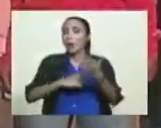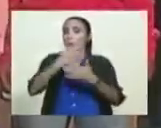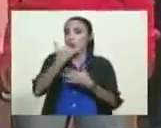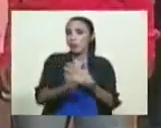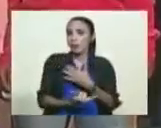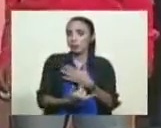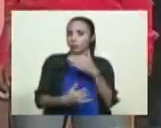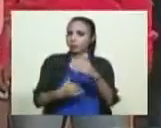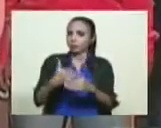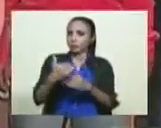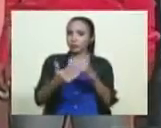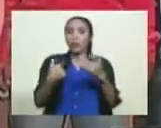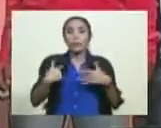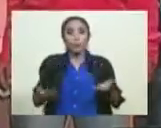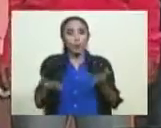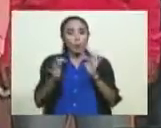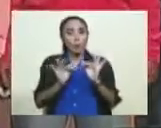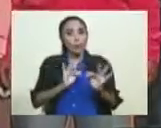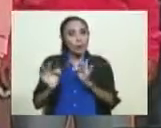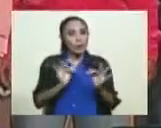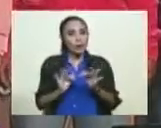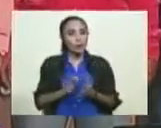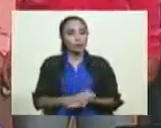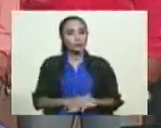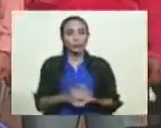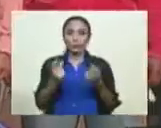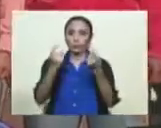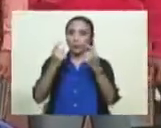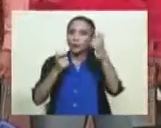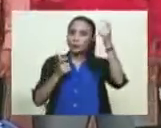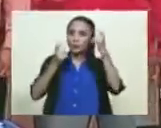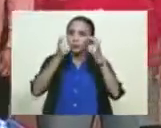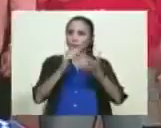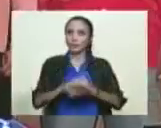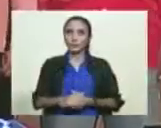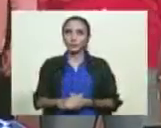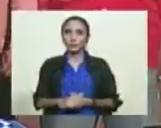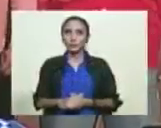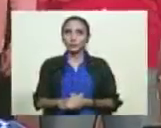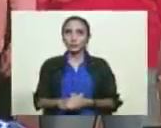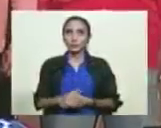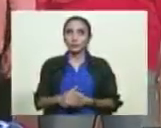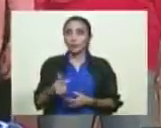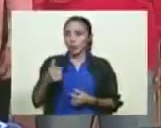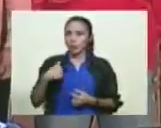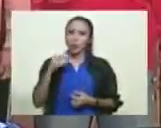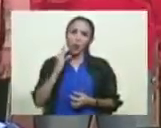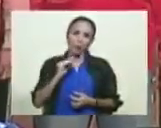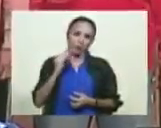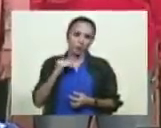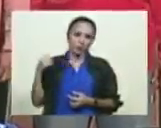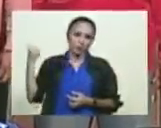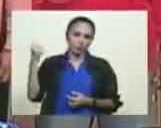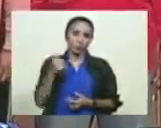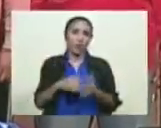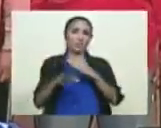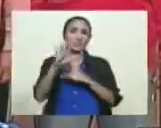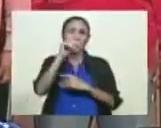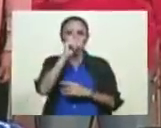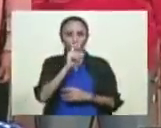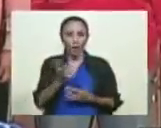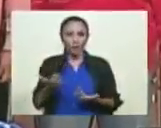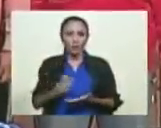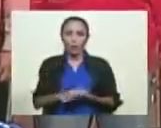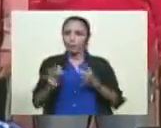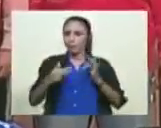yo tengo el legado de nuestro comandante Chávez y tengo la experiencia de 5 años de guerra. Sí, y